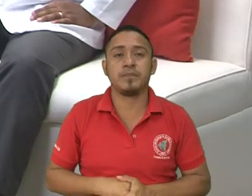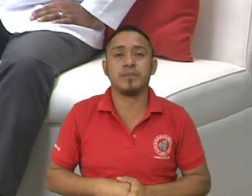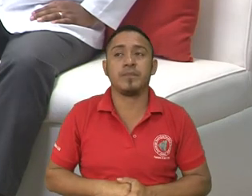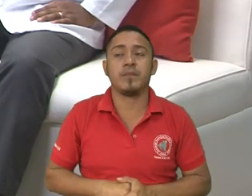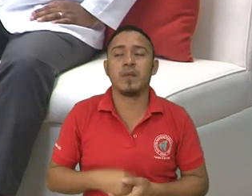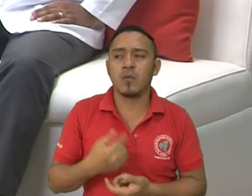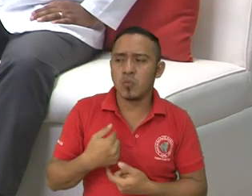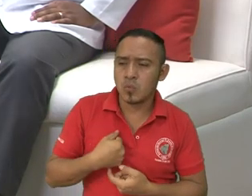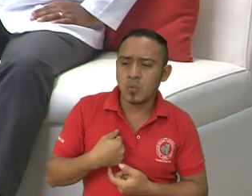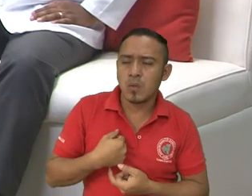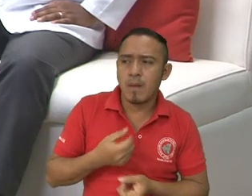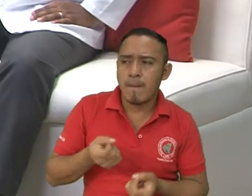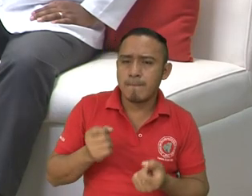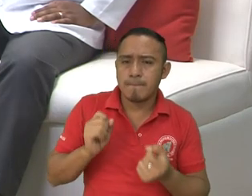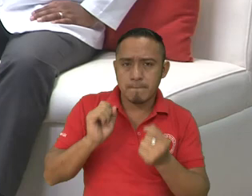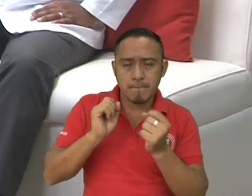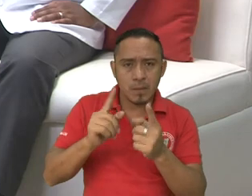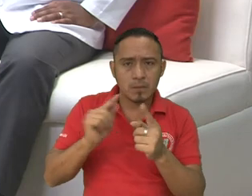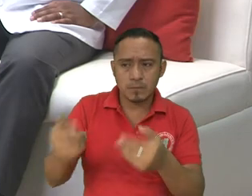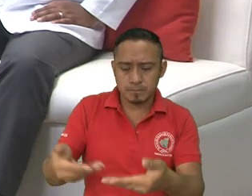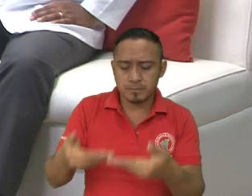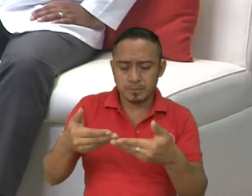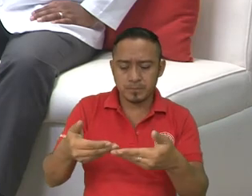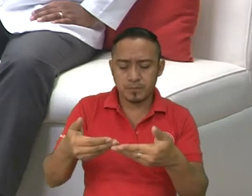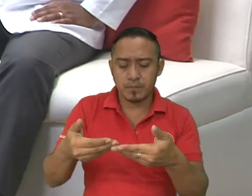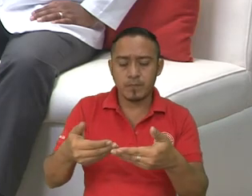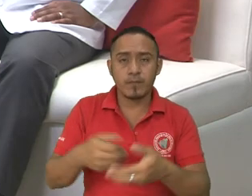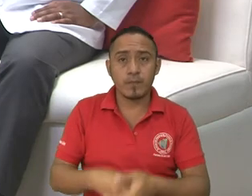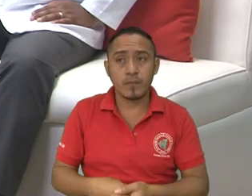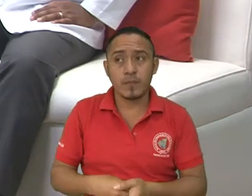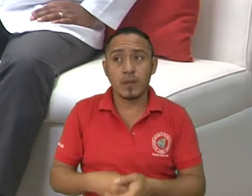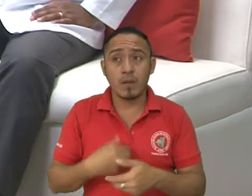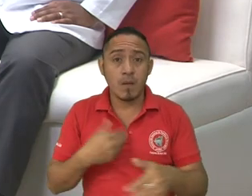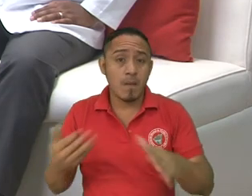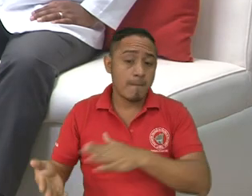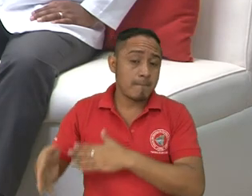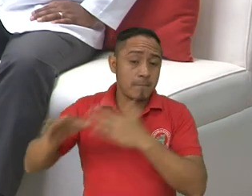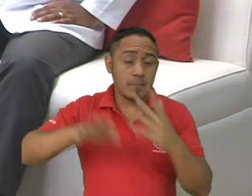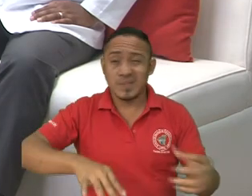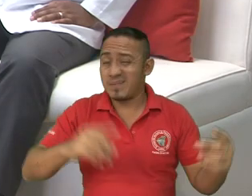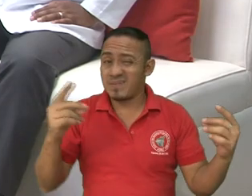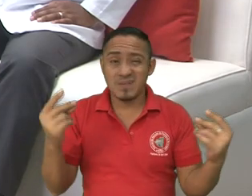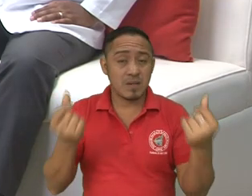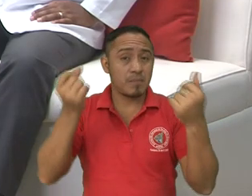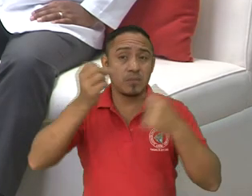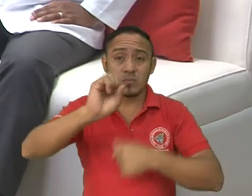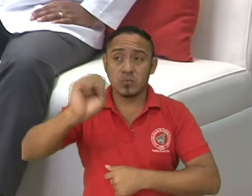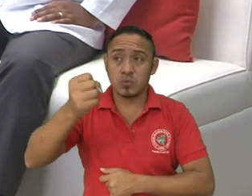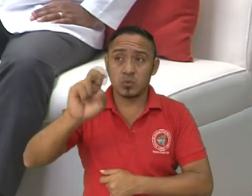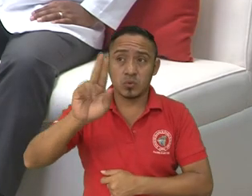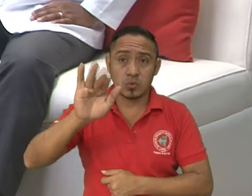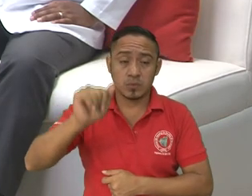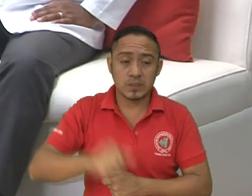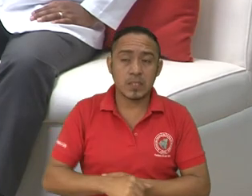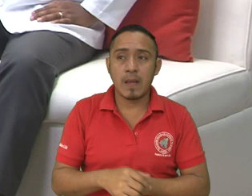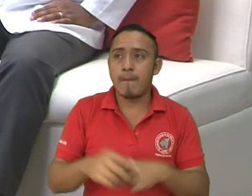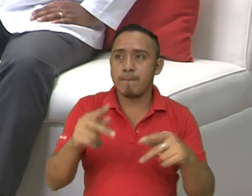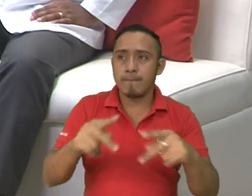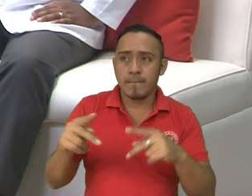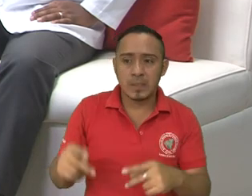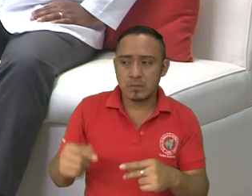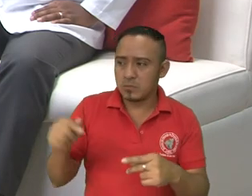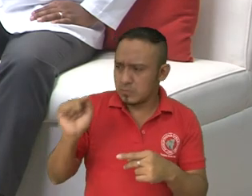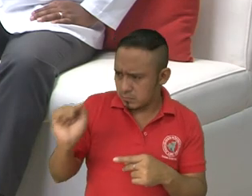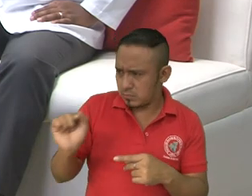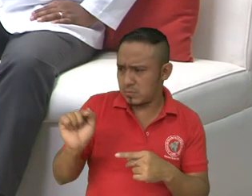Me llama la atención lo que usted dice. La muerte súbita puede presentarse en personas aparentemente